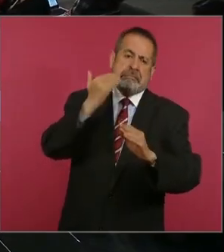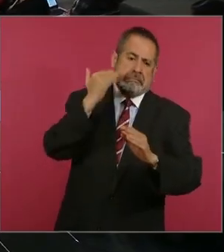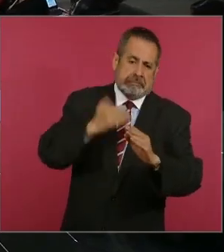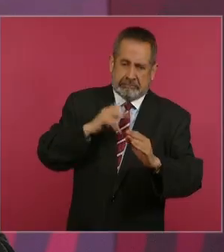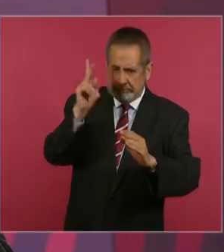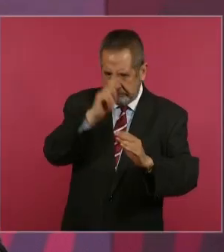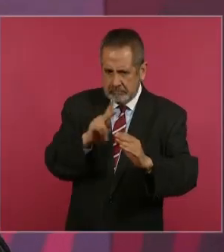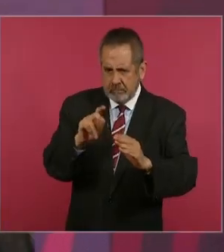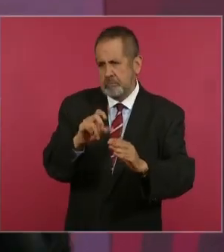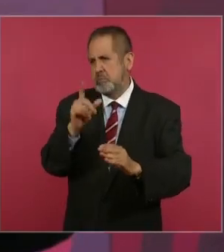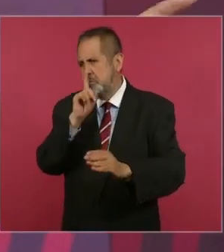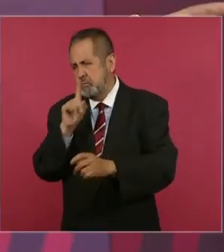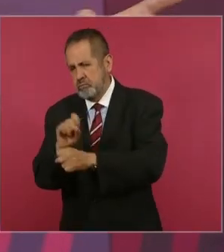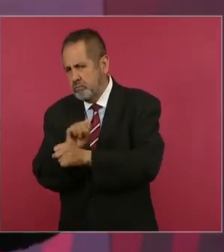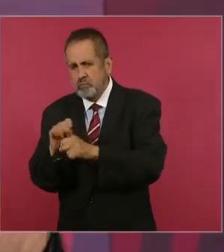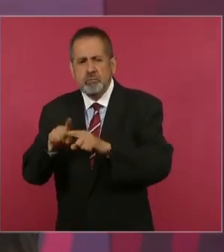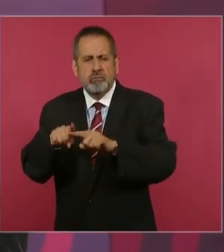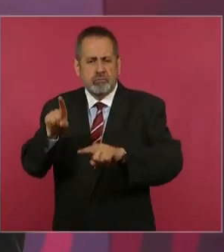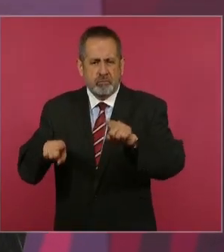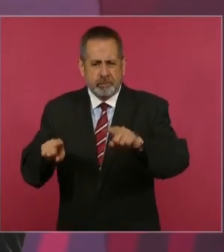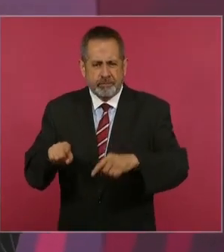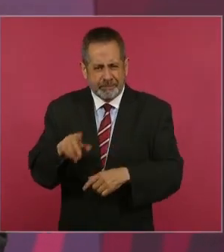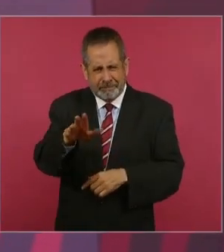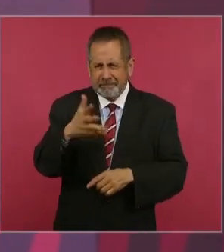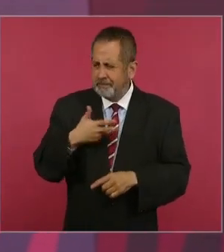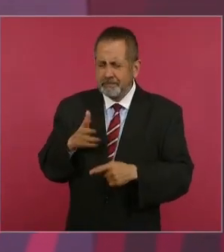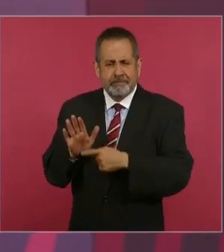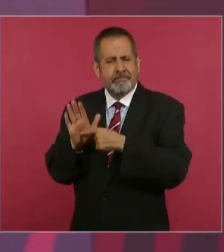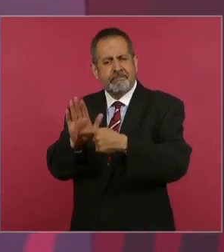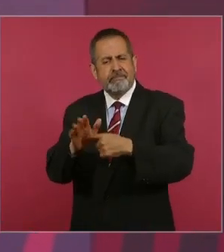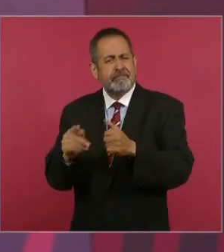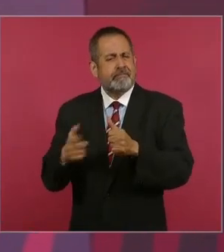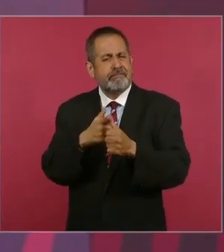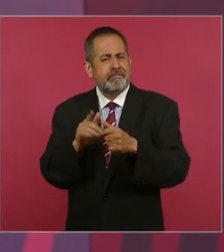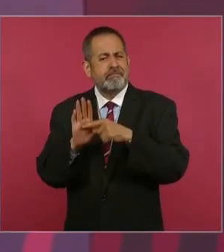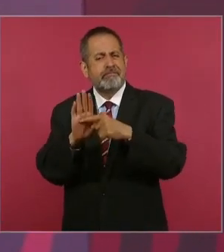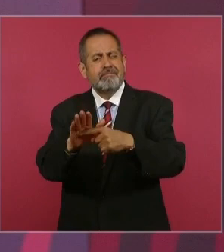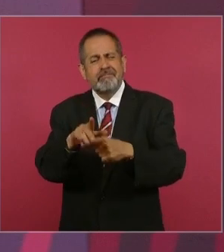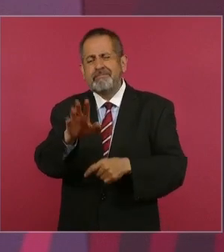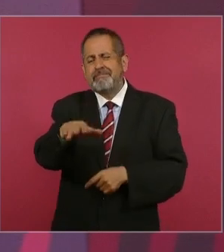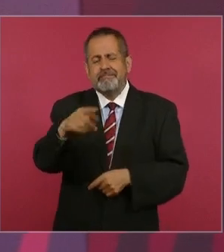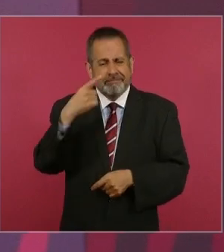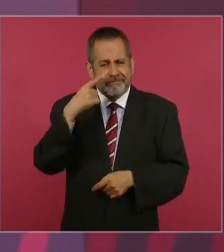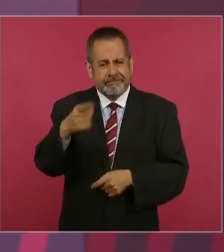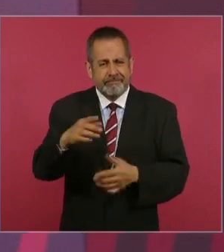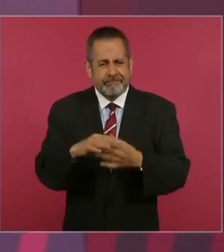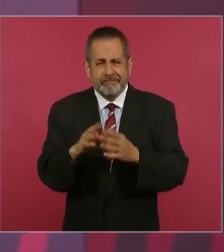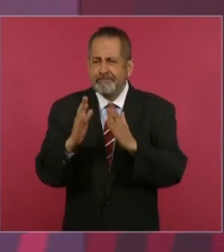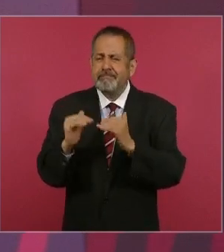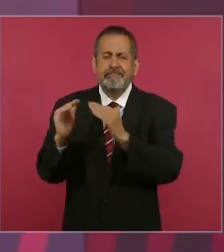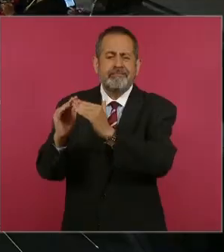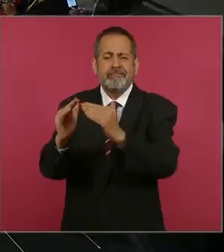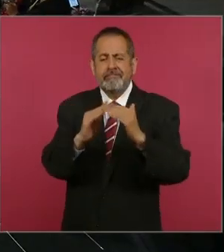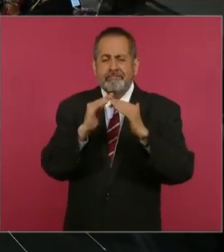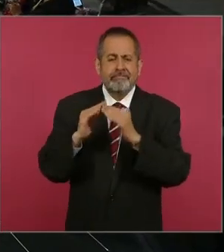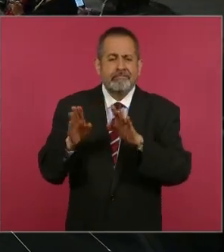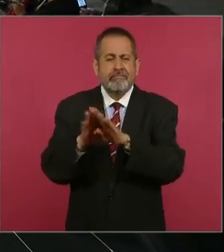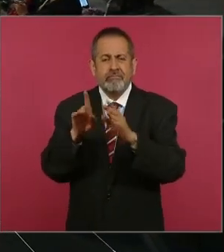no tienes la primera muestra que hicieron de viviendas más